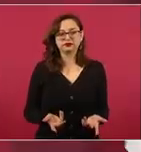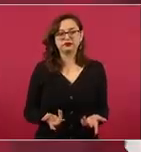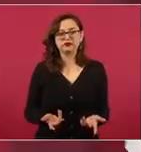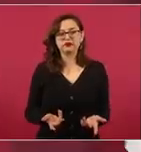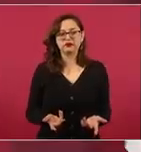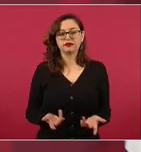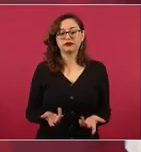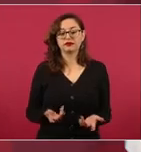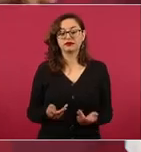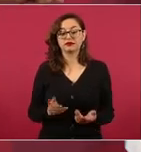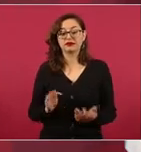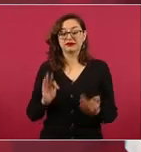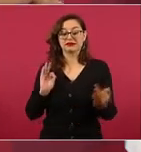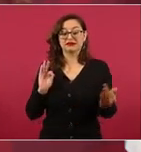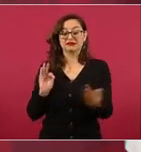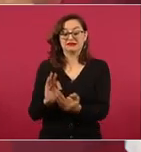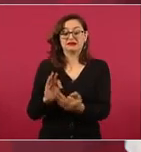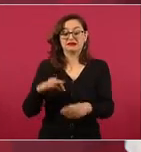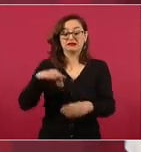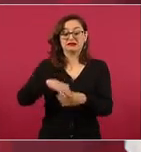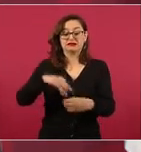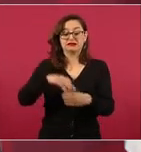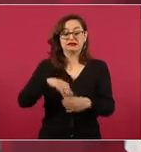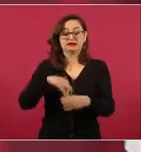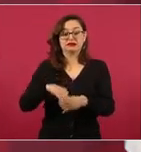en vísperas de las elecciones,